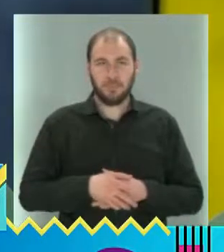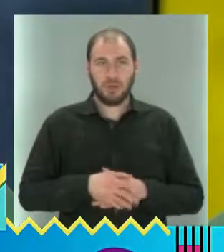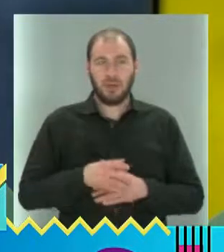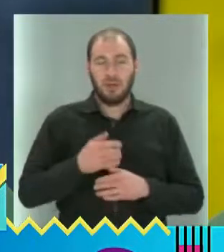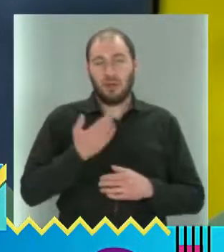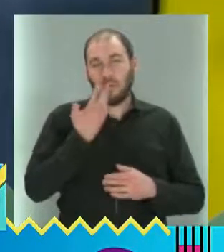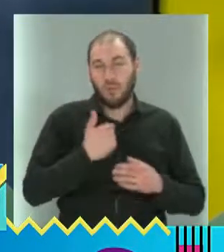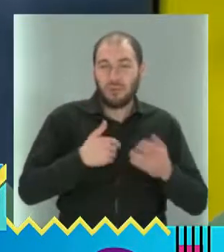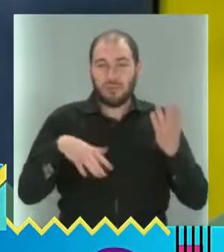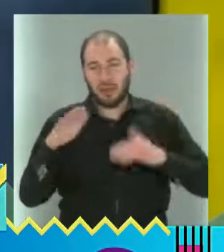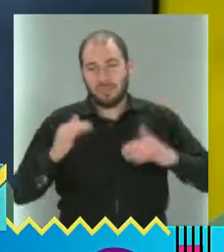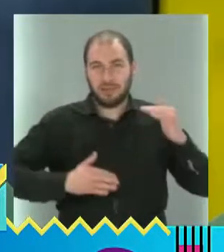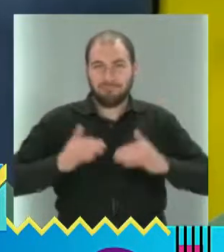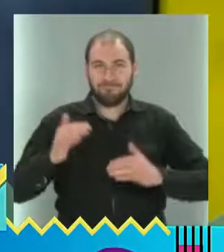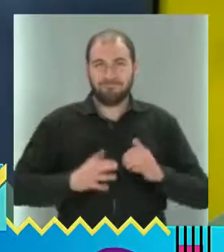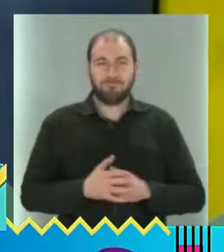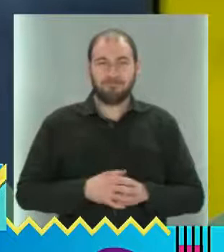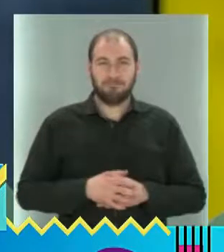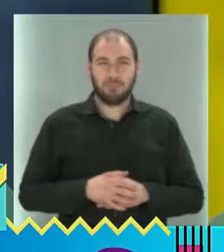guste más, nos guste menos, o sea,